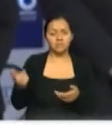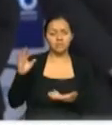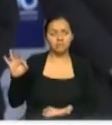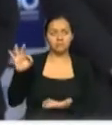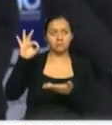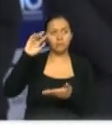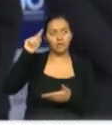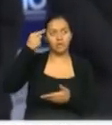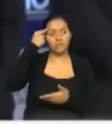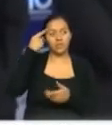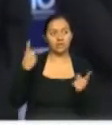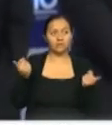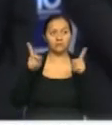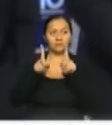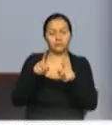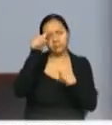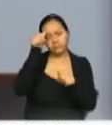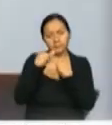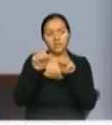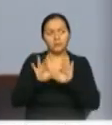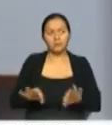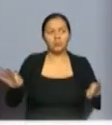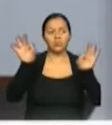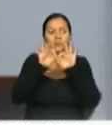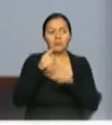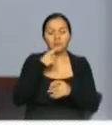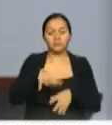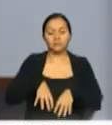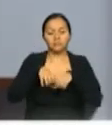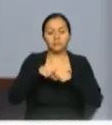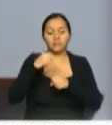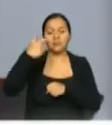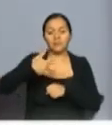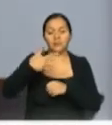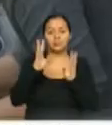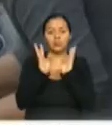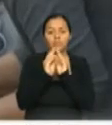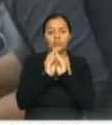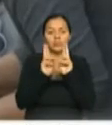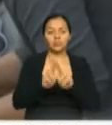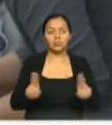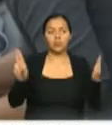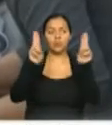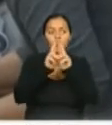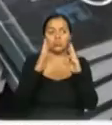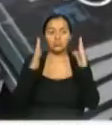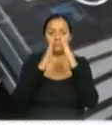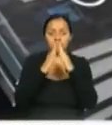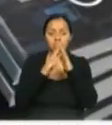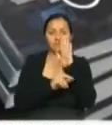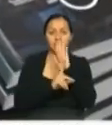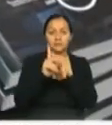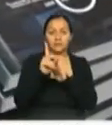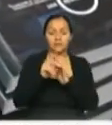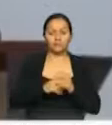Gobierno Nacional y recordó la importancia de haber sido la sede de la tercera conferencia de las Naciones Unidas sobre vivienda y desarrollo